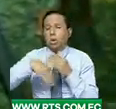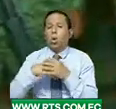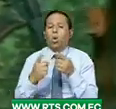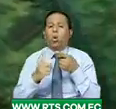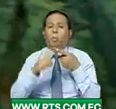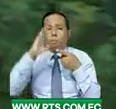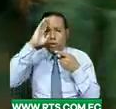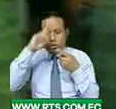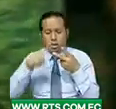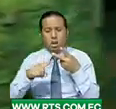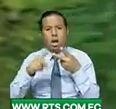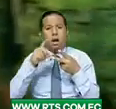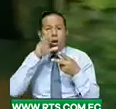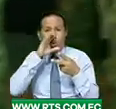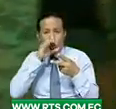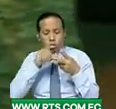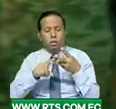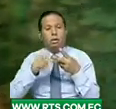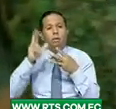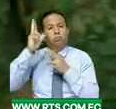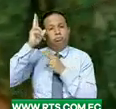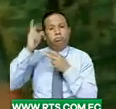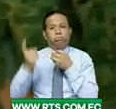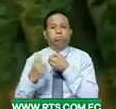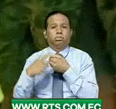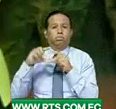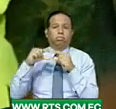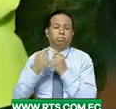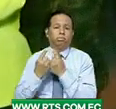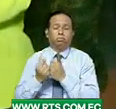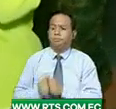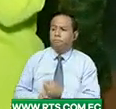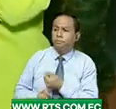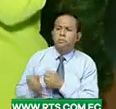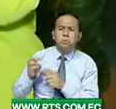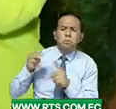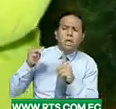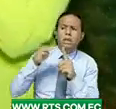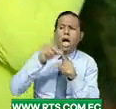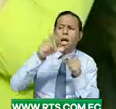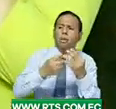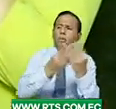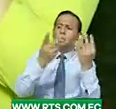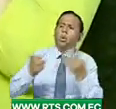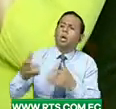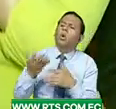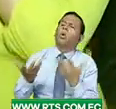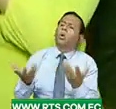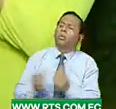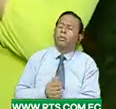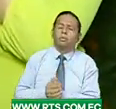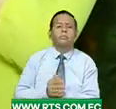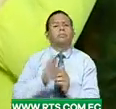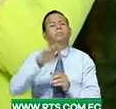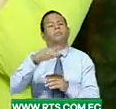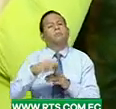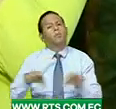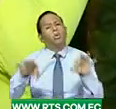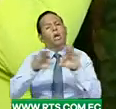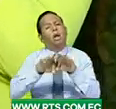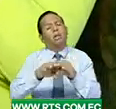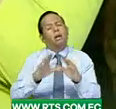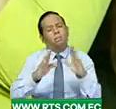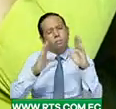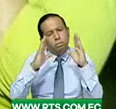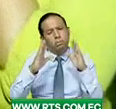que se va a desarrollar. Perfecto. ¿Algún mensaje a la ciudadanía? Pues que nos contribuyan cumpliendo el toque